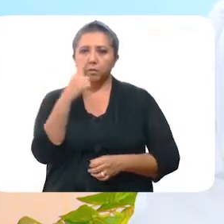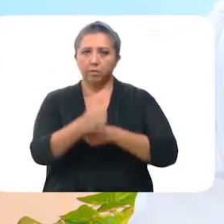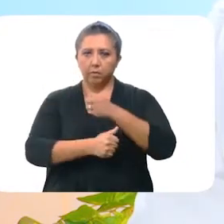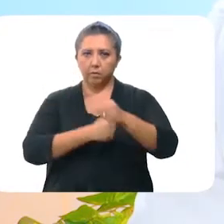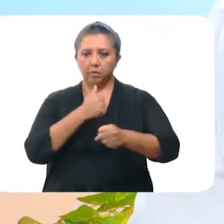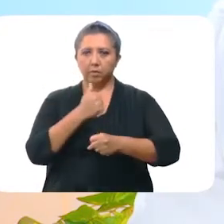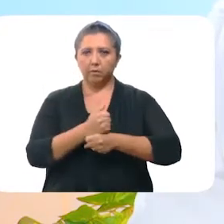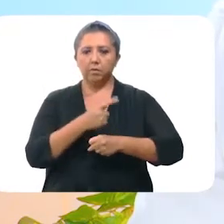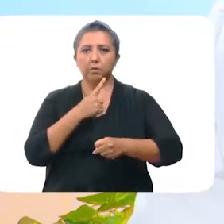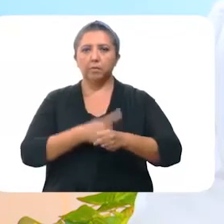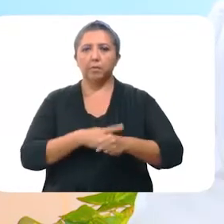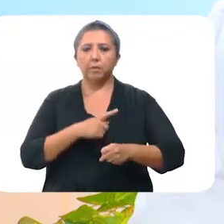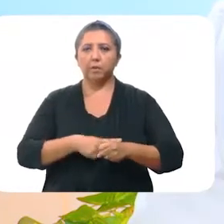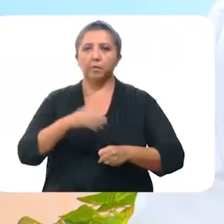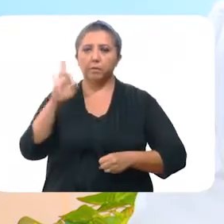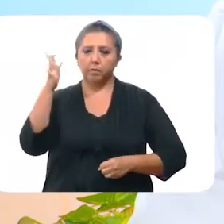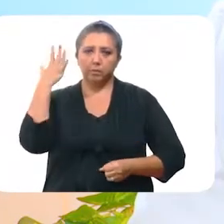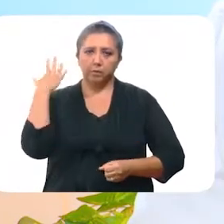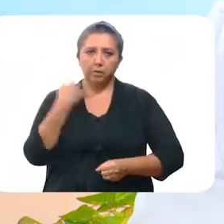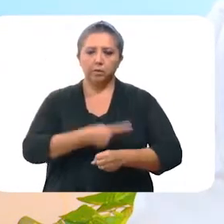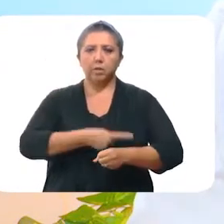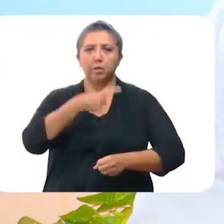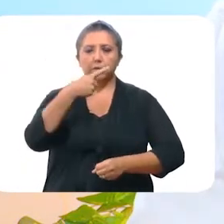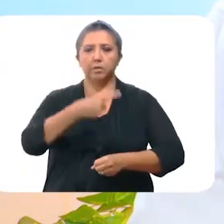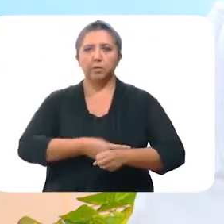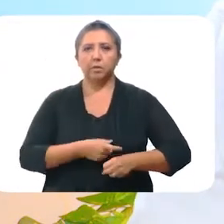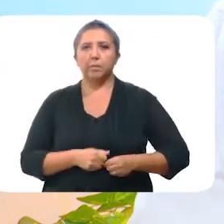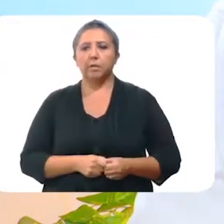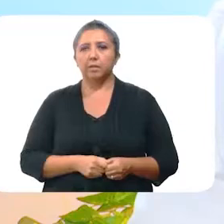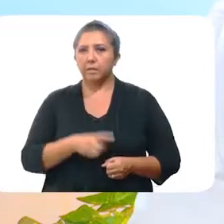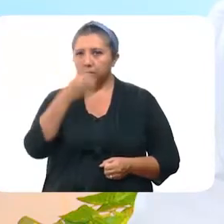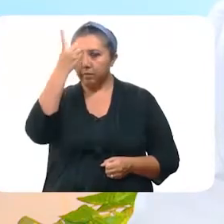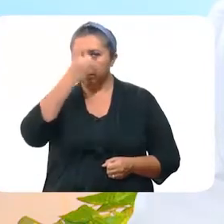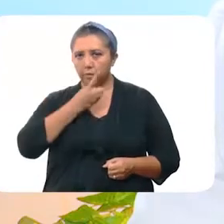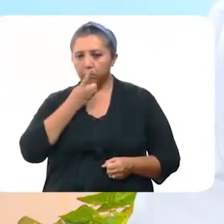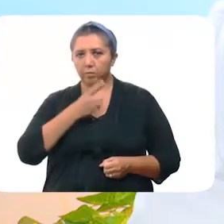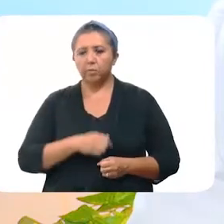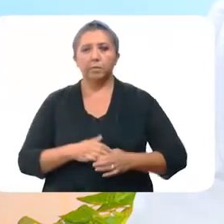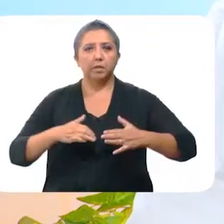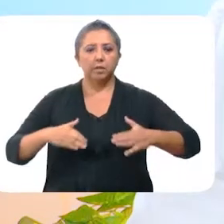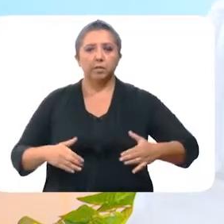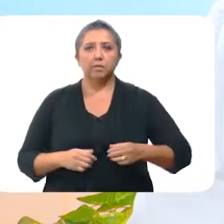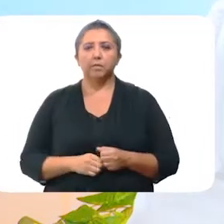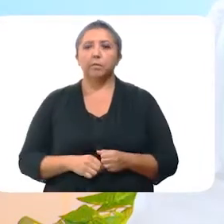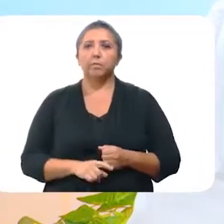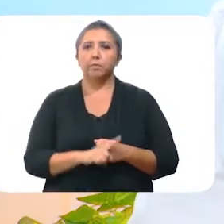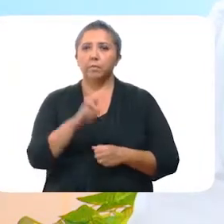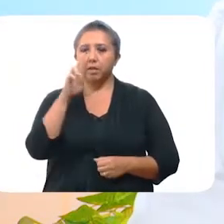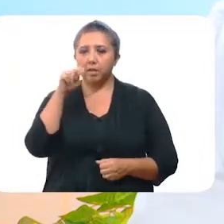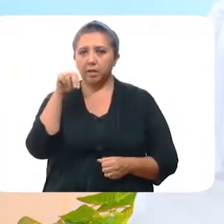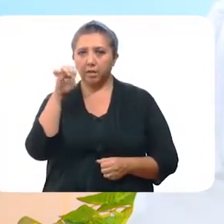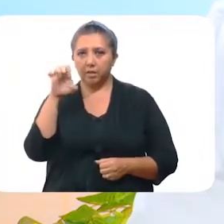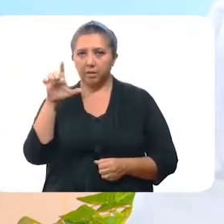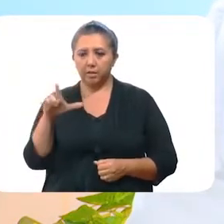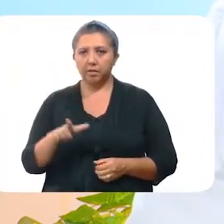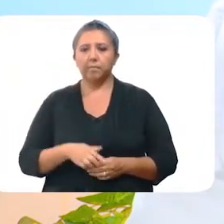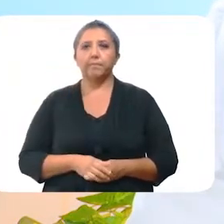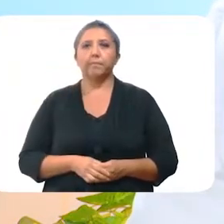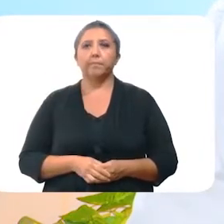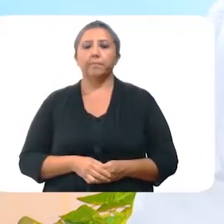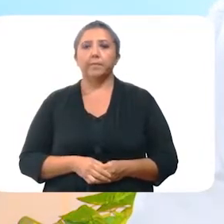años. Sus principales enfermedades fueron hipertensión arterial sistémica, diabetes mellitus, obesidad e insuficiencia renal